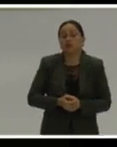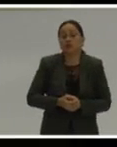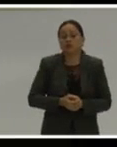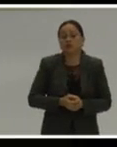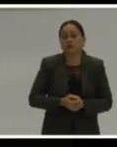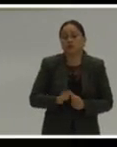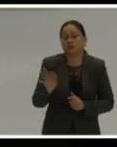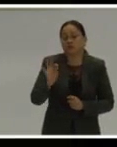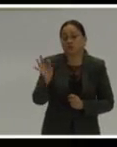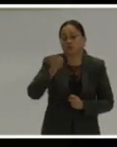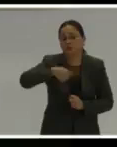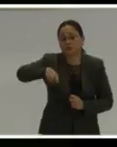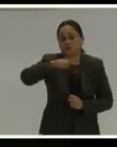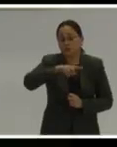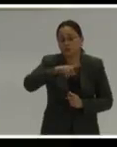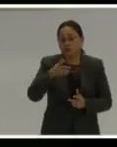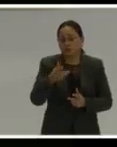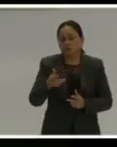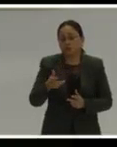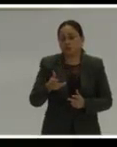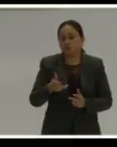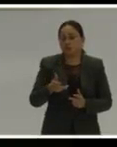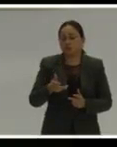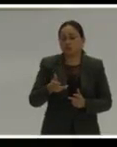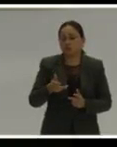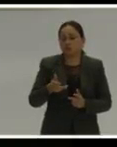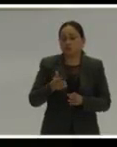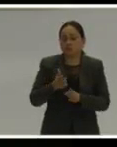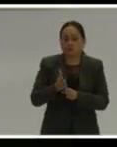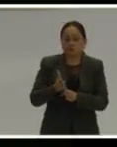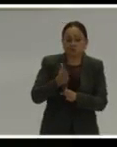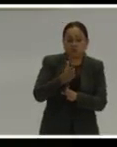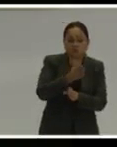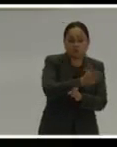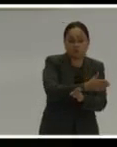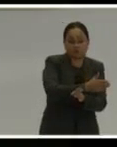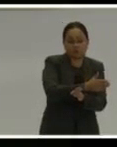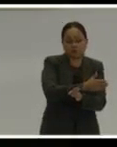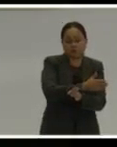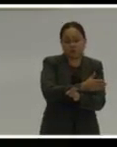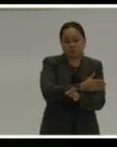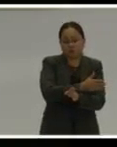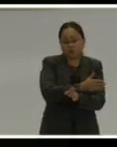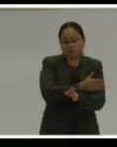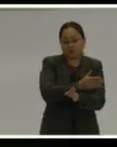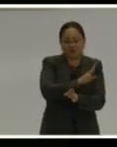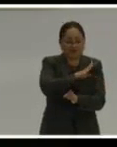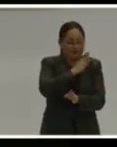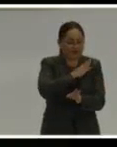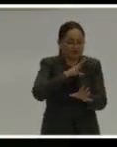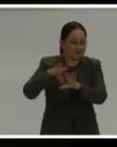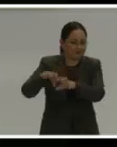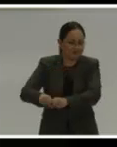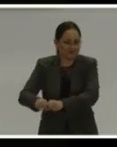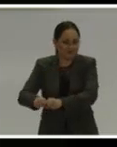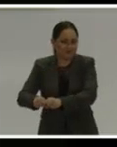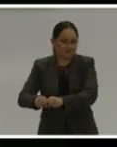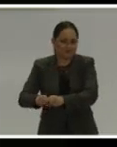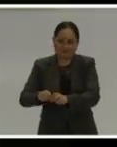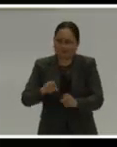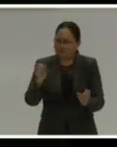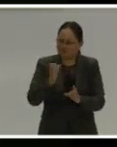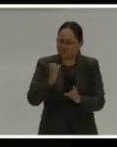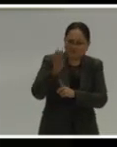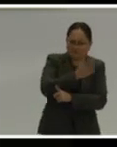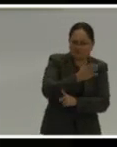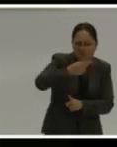Nosotros, por ejemplo, somos, antes de la colonia, siempre fuimos mineros, o sea, la población